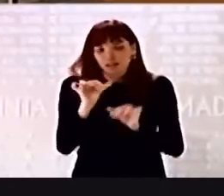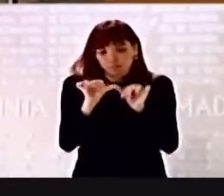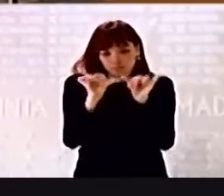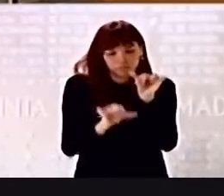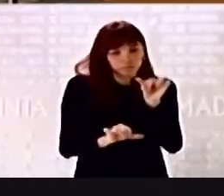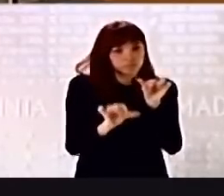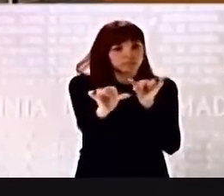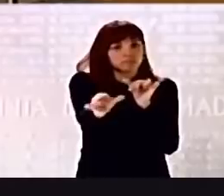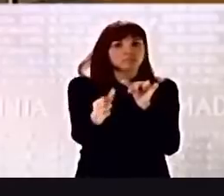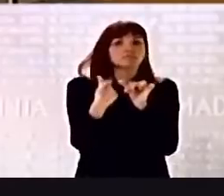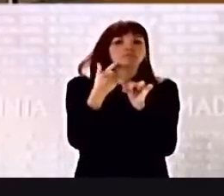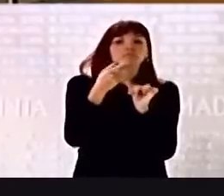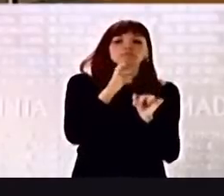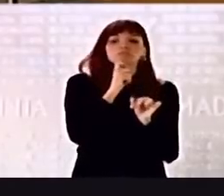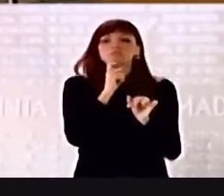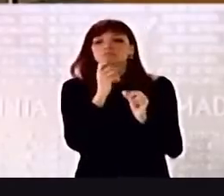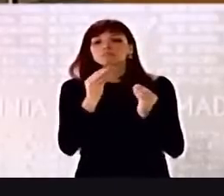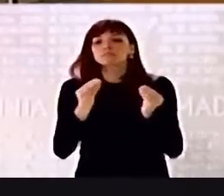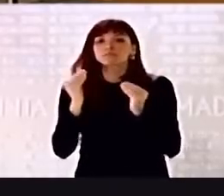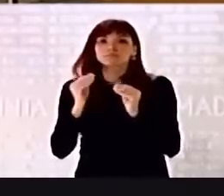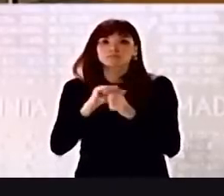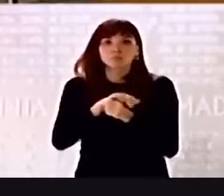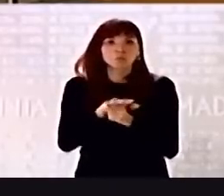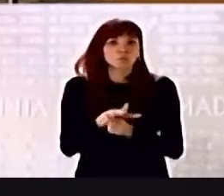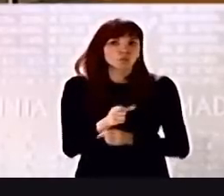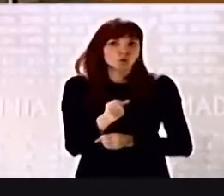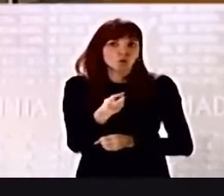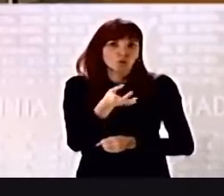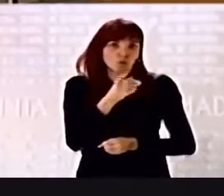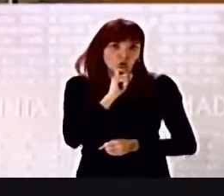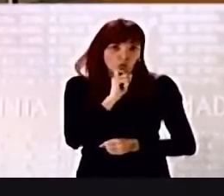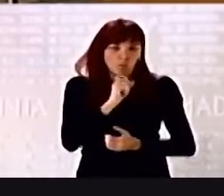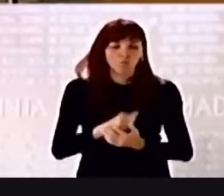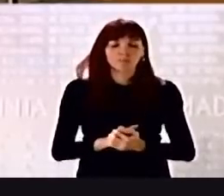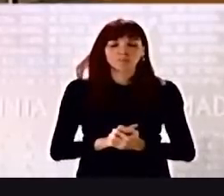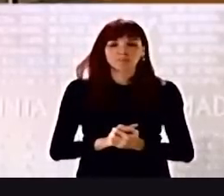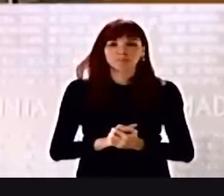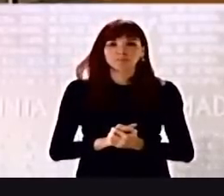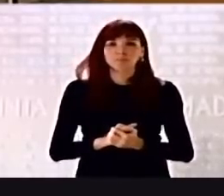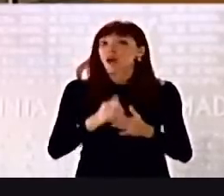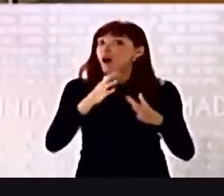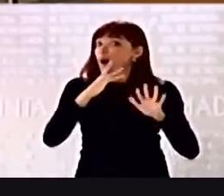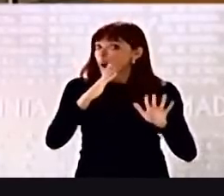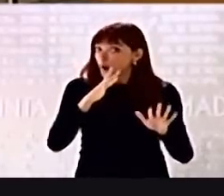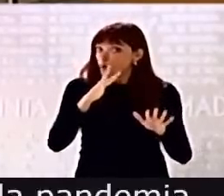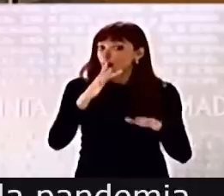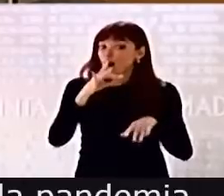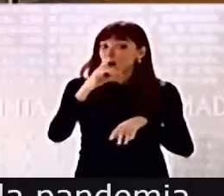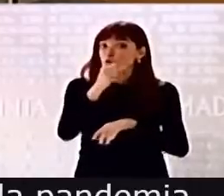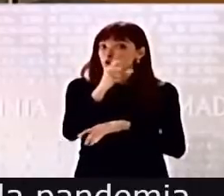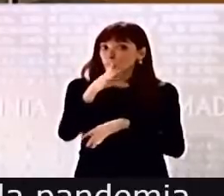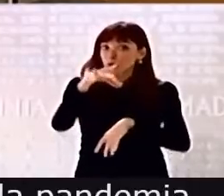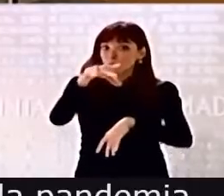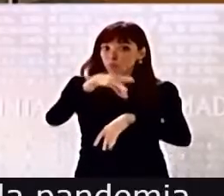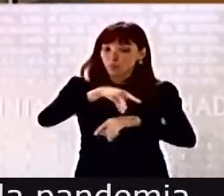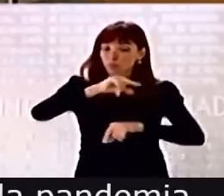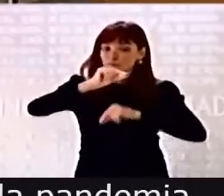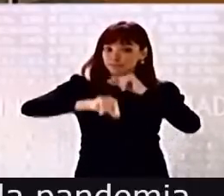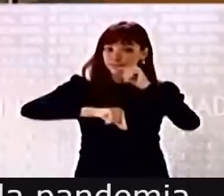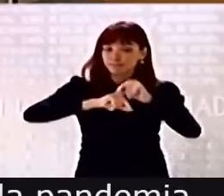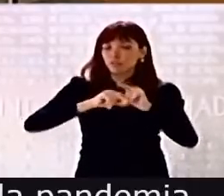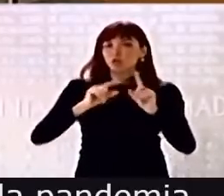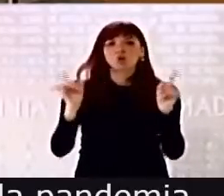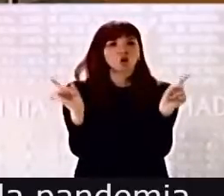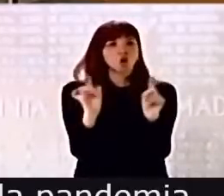desarrollando la pandemia. Pero con los actuales indicadores de contagio, nosotros no tenemos en